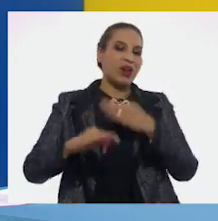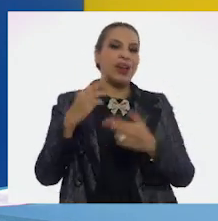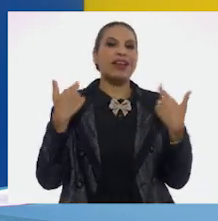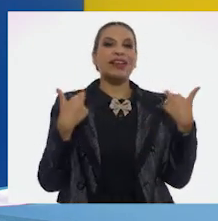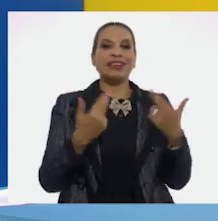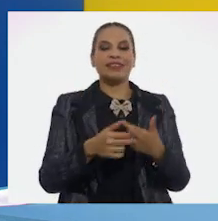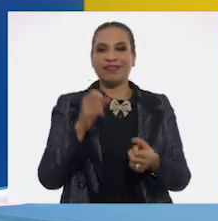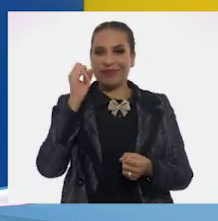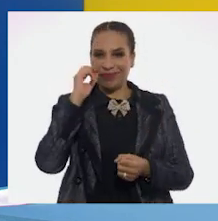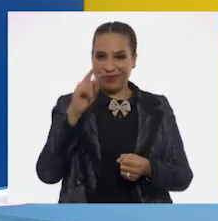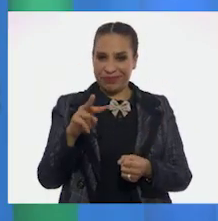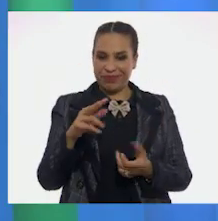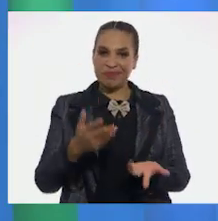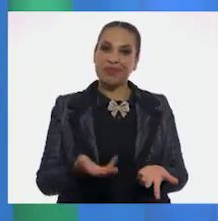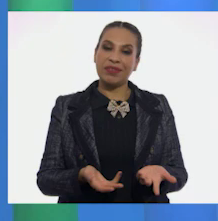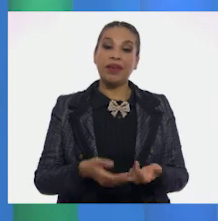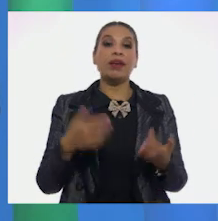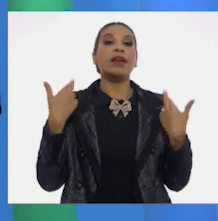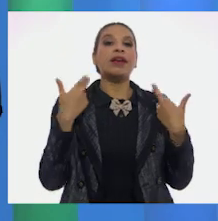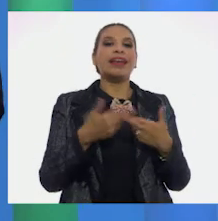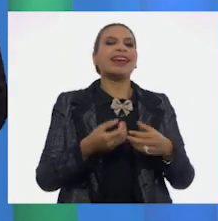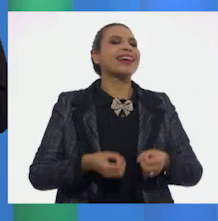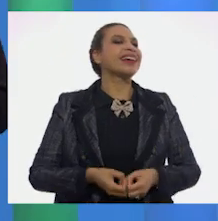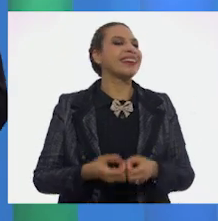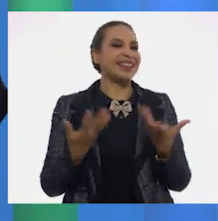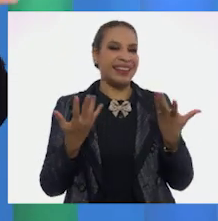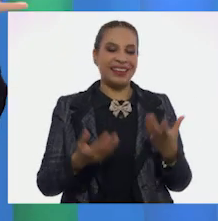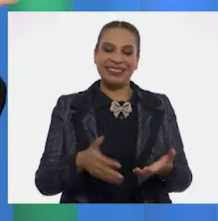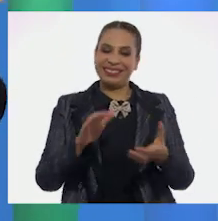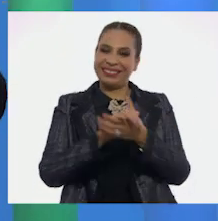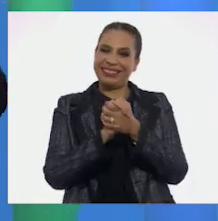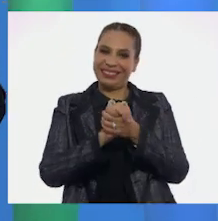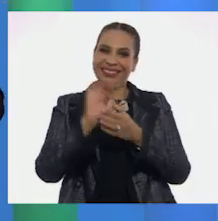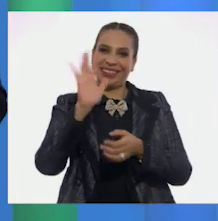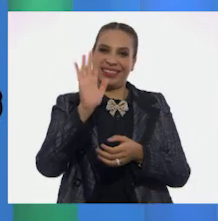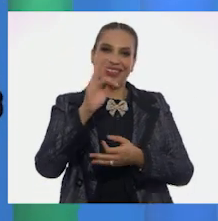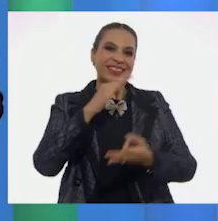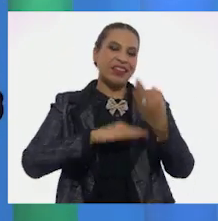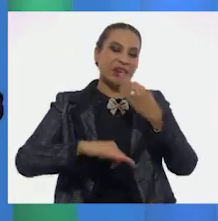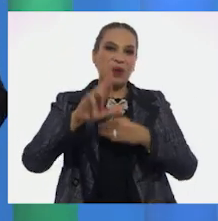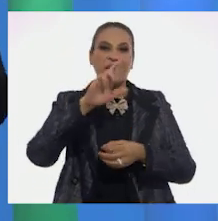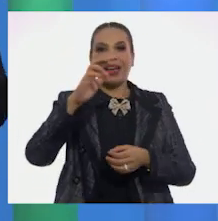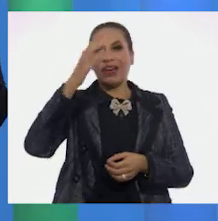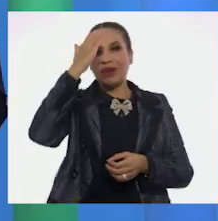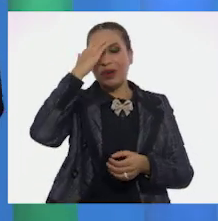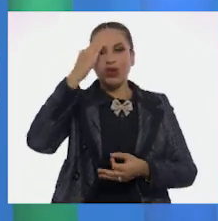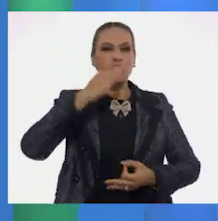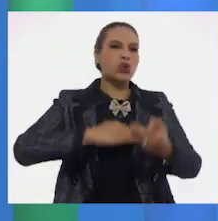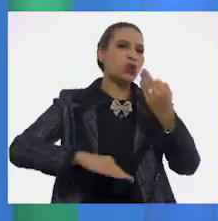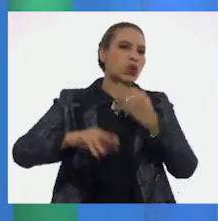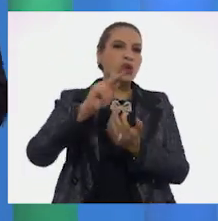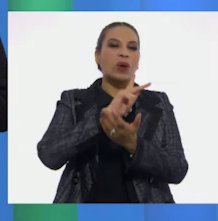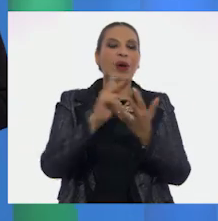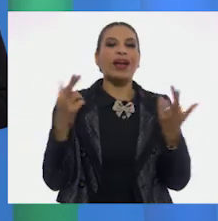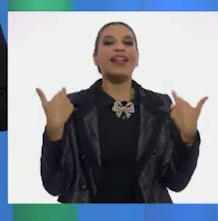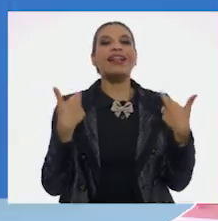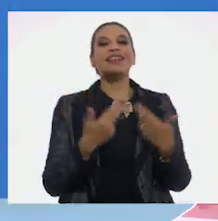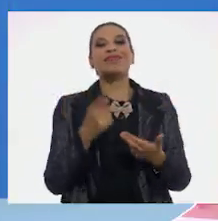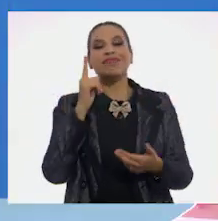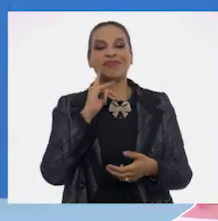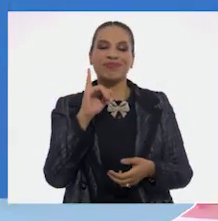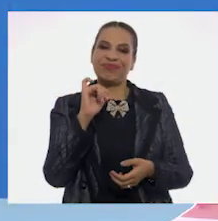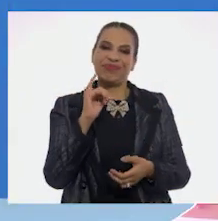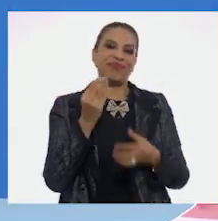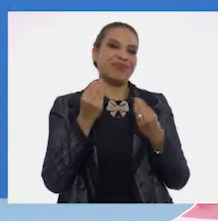maestras que nos ven. Ay, maestra, claro que sí. Un saludo y todo nuestro reconocimiento a todas las maestras.